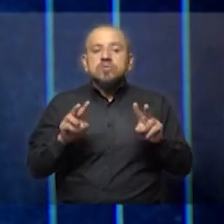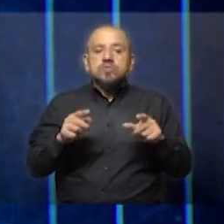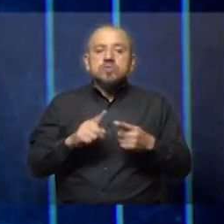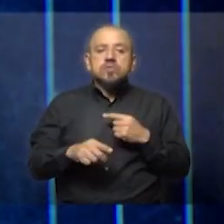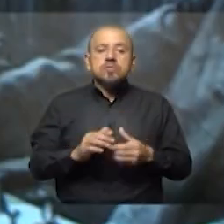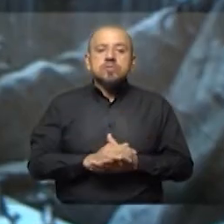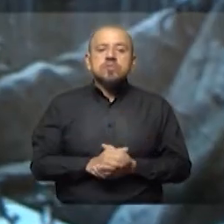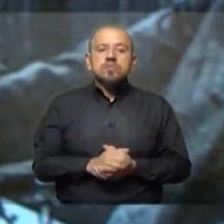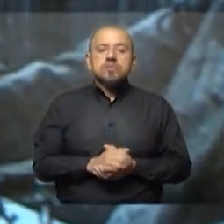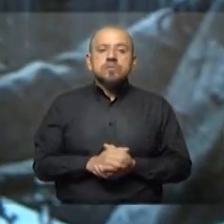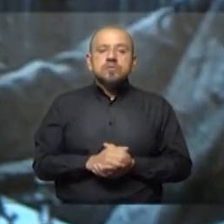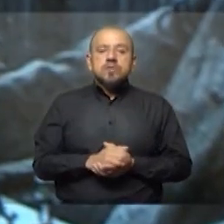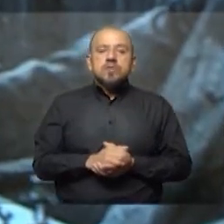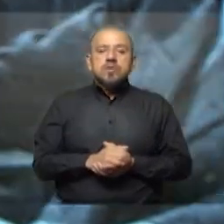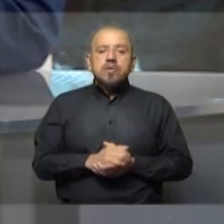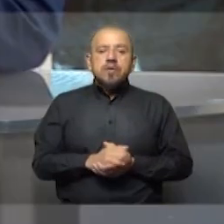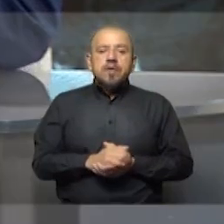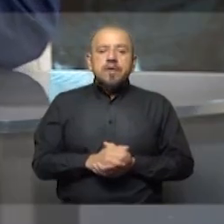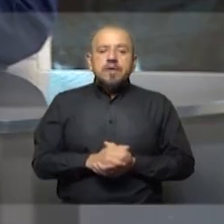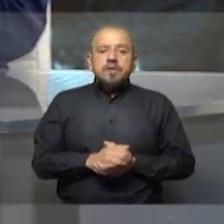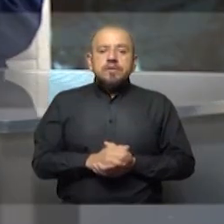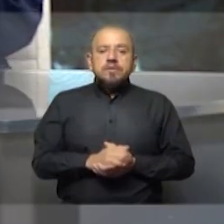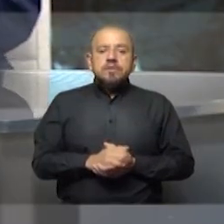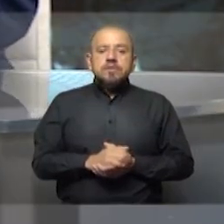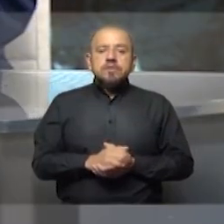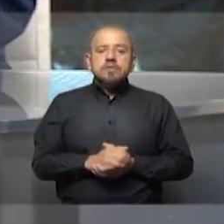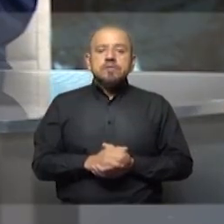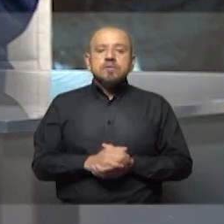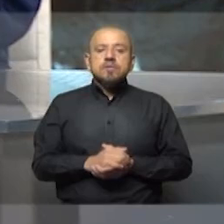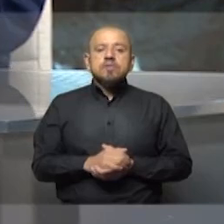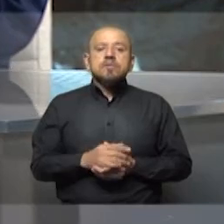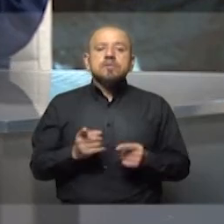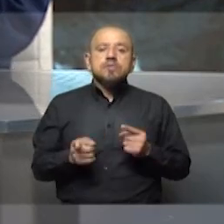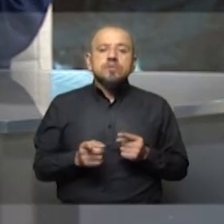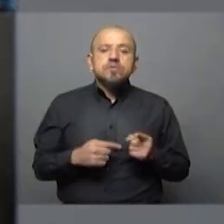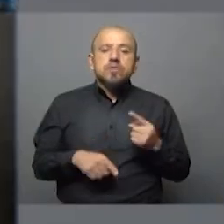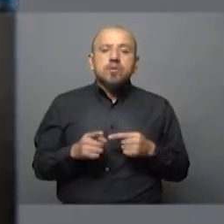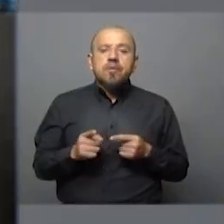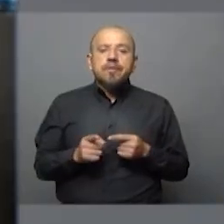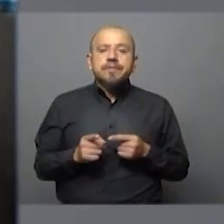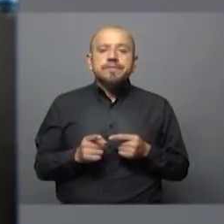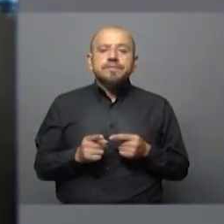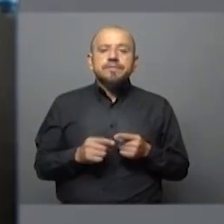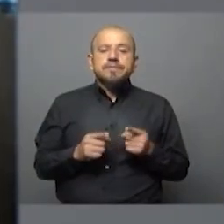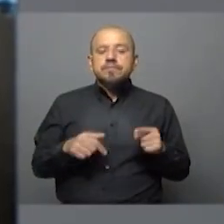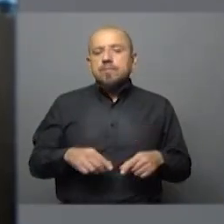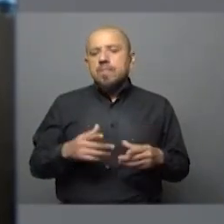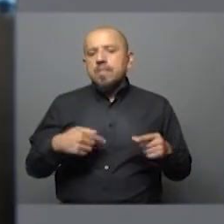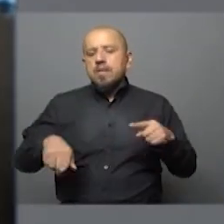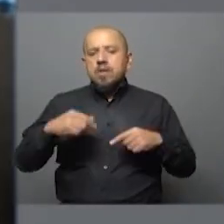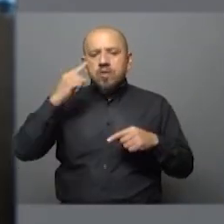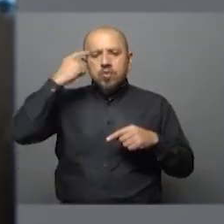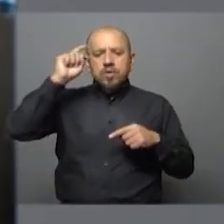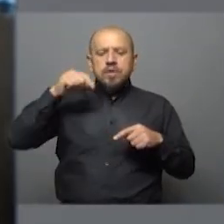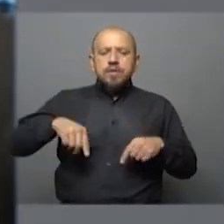también puede ser dicho esto inicial en su relación en la relación de sus ideas